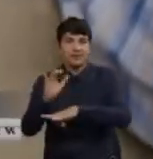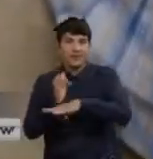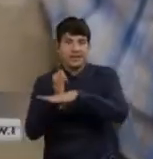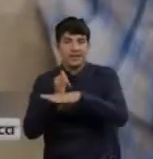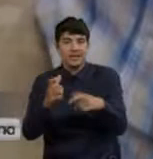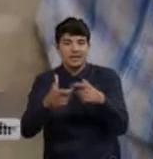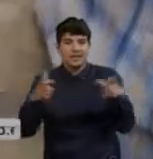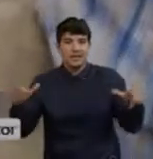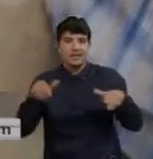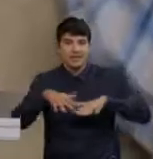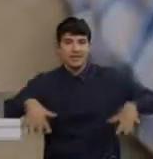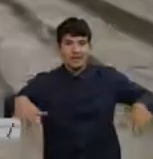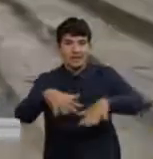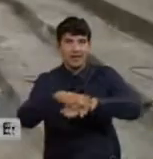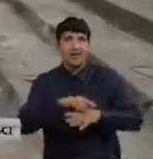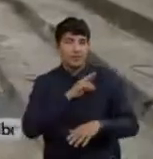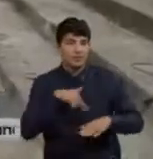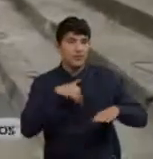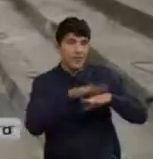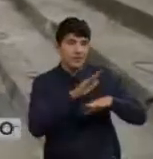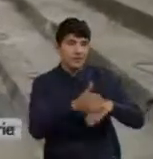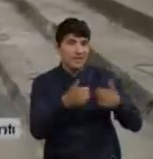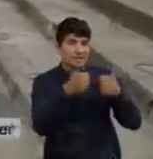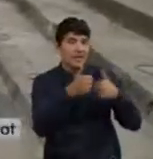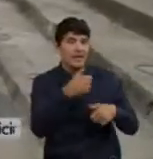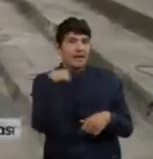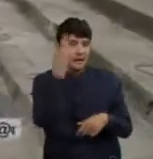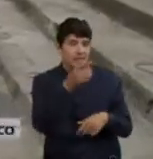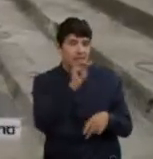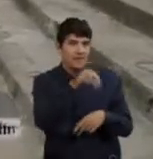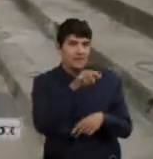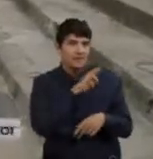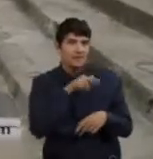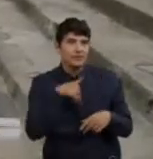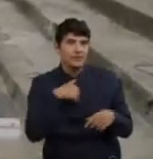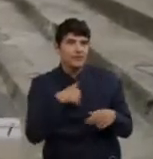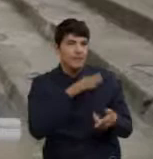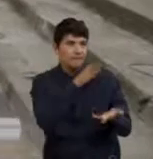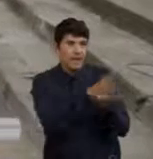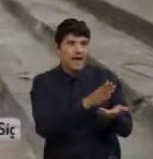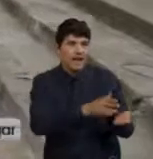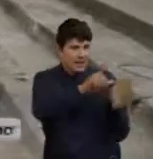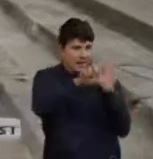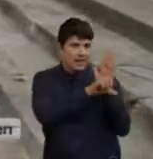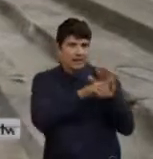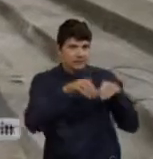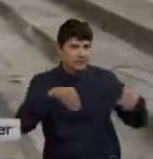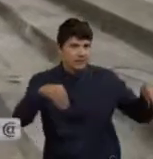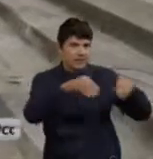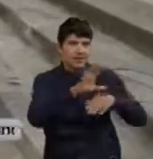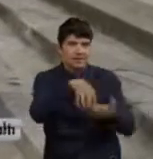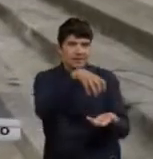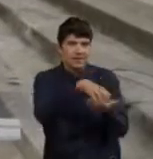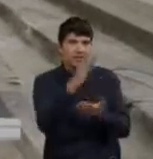crecimiento del campus escolar anunciamos una gran noticia es que el día martes vamos a ir a obtener la legalización por fin del predio donde funciona la sede